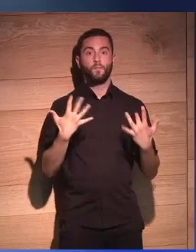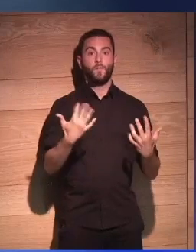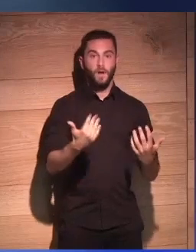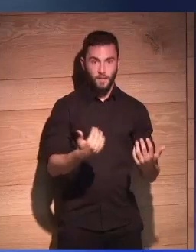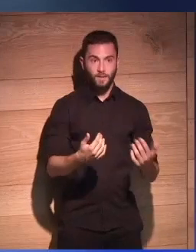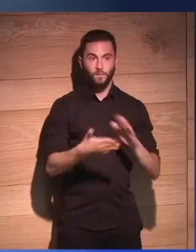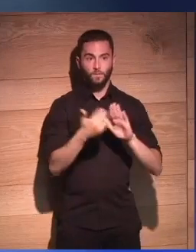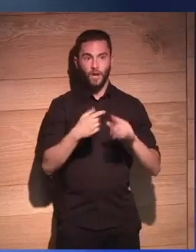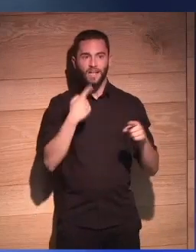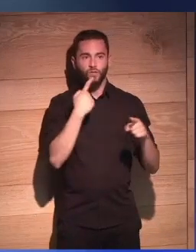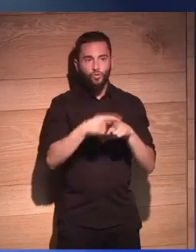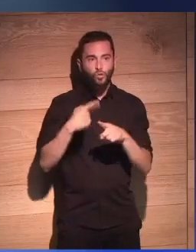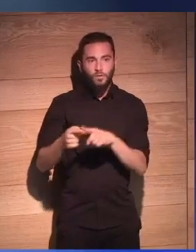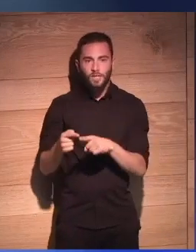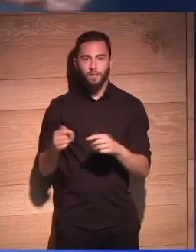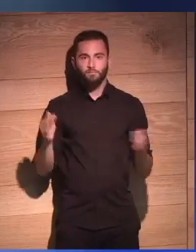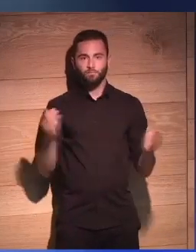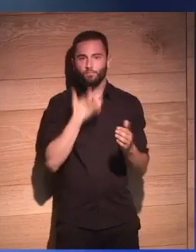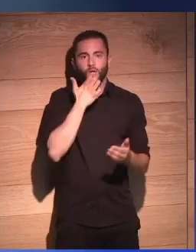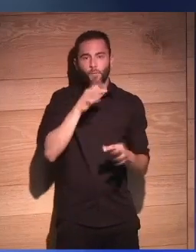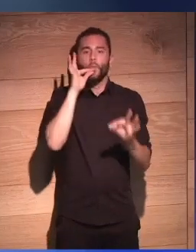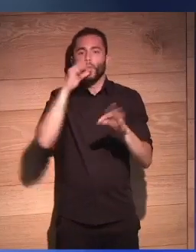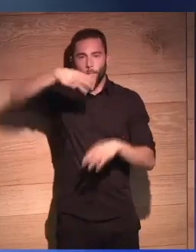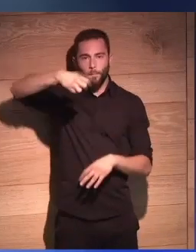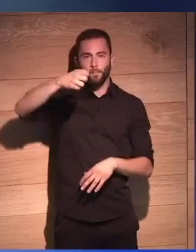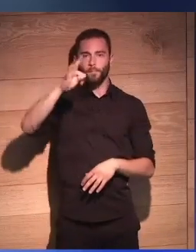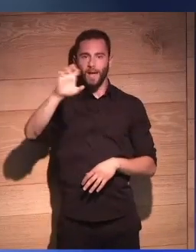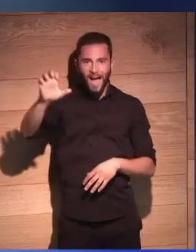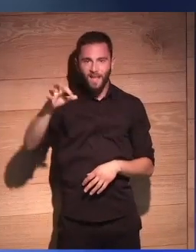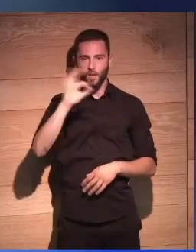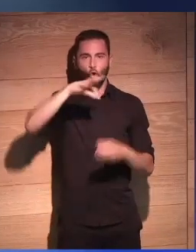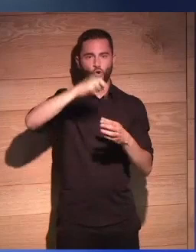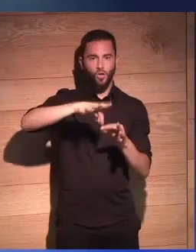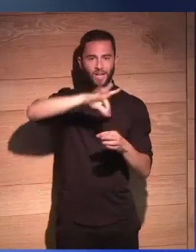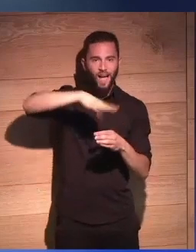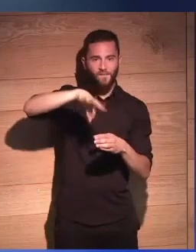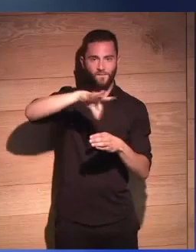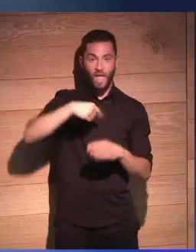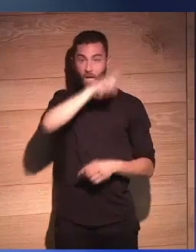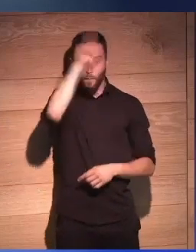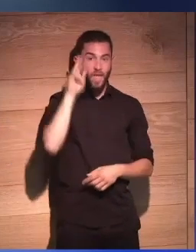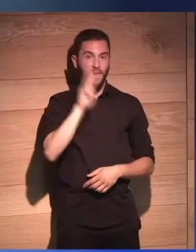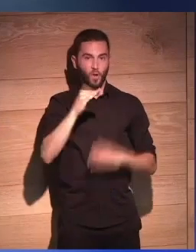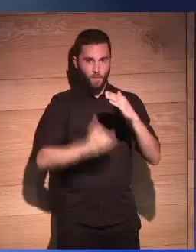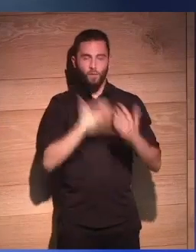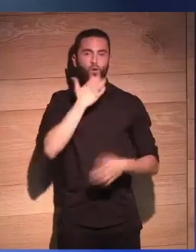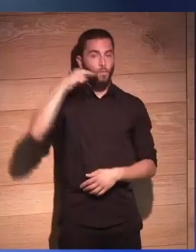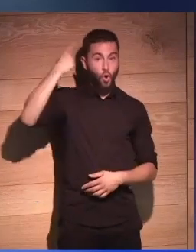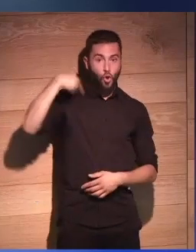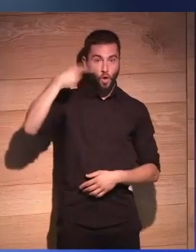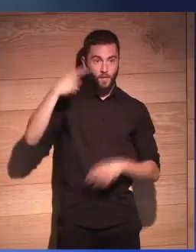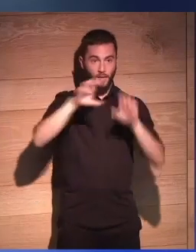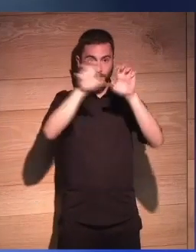pequeños rituales, que sea tomar mate o tomar un café. Esto lo veo menos en Madrid, pero en Londres, por ejemplo,